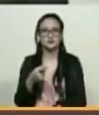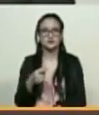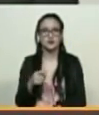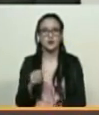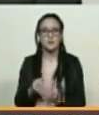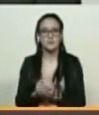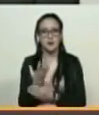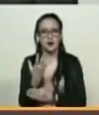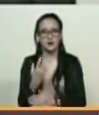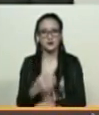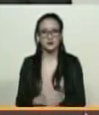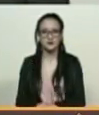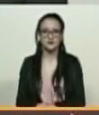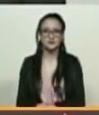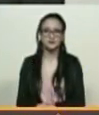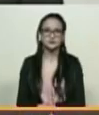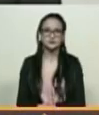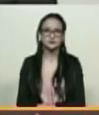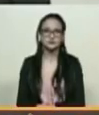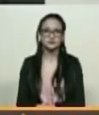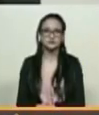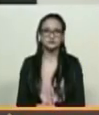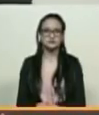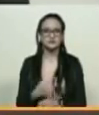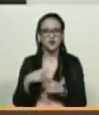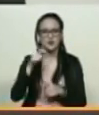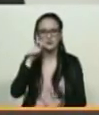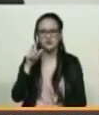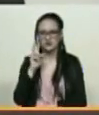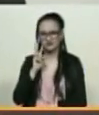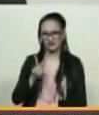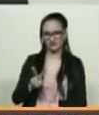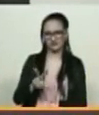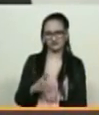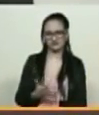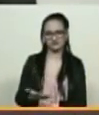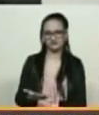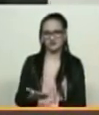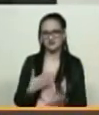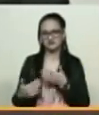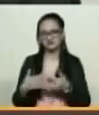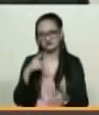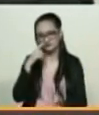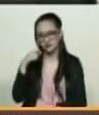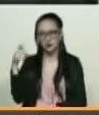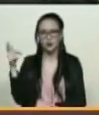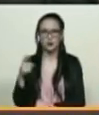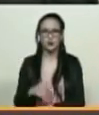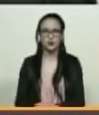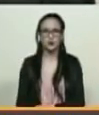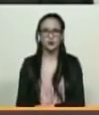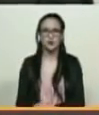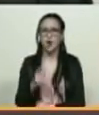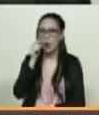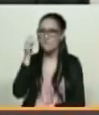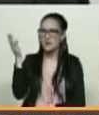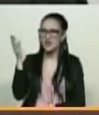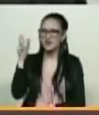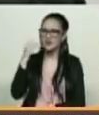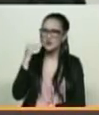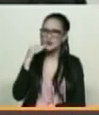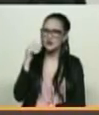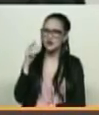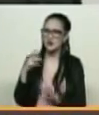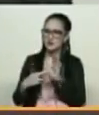mes de mayo. Los demás son mirones de palo. Sabemos que el señor Robinson fue casa por casa a